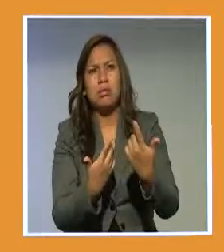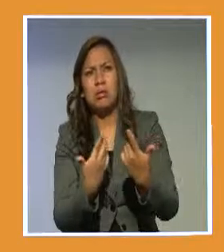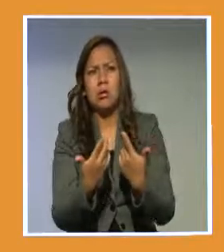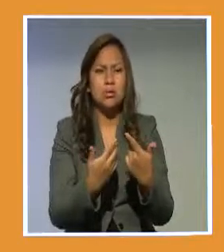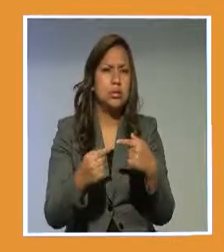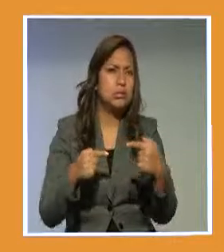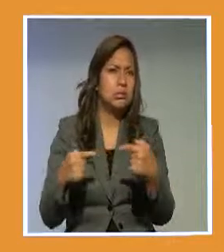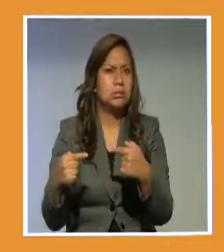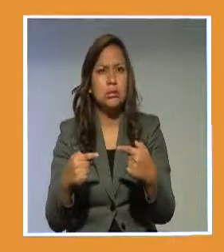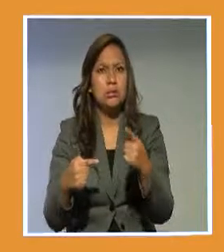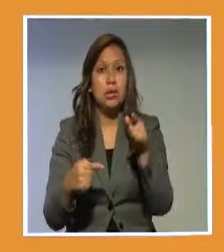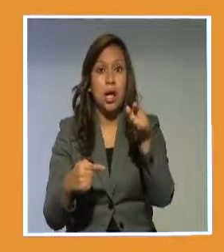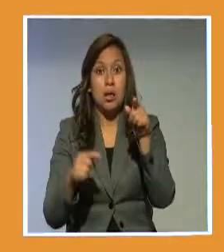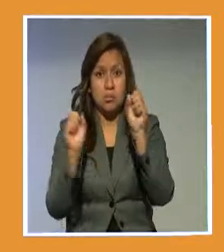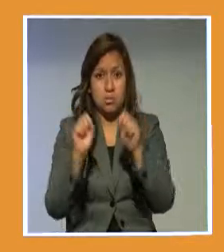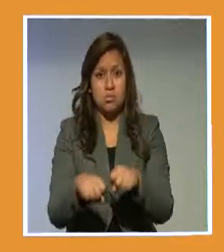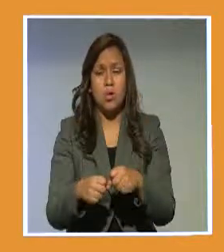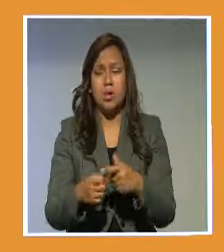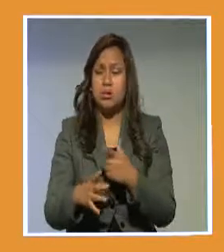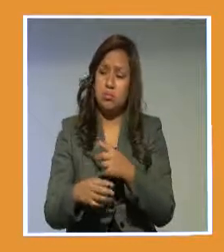hay otro tipo